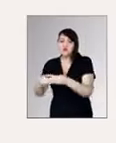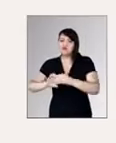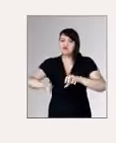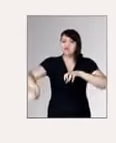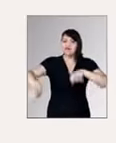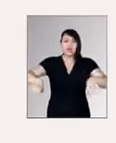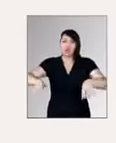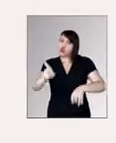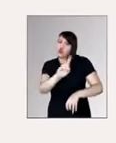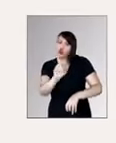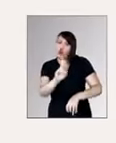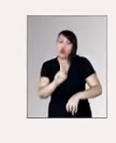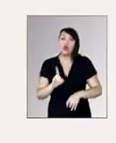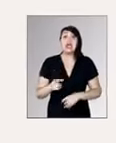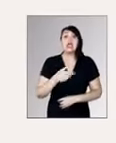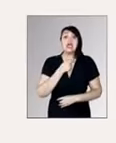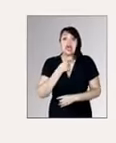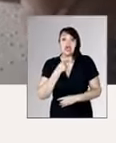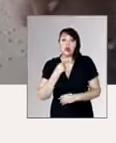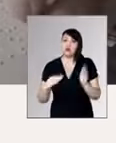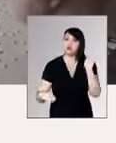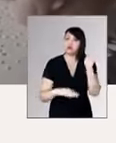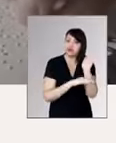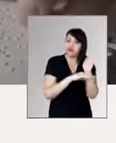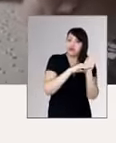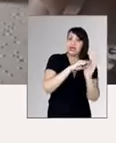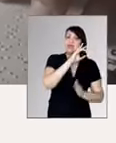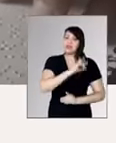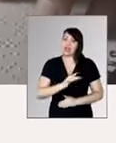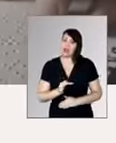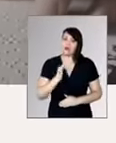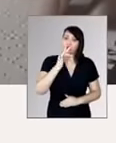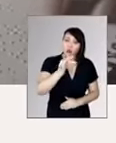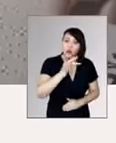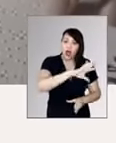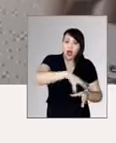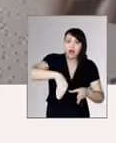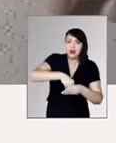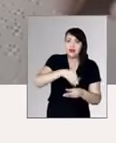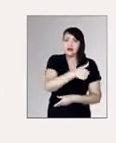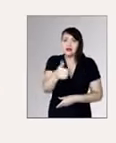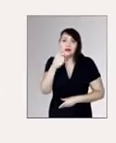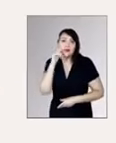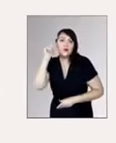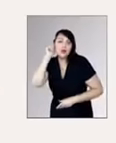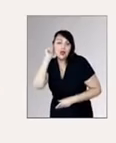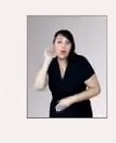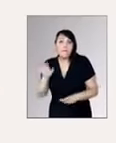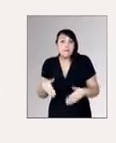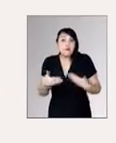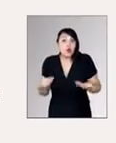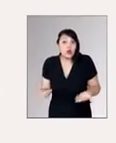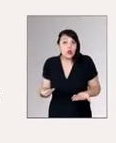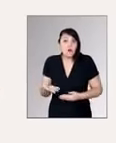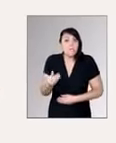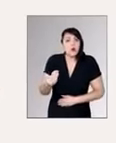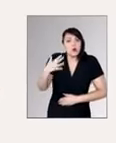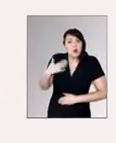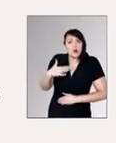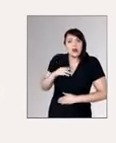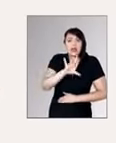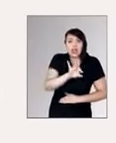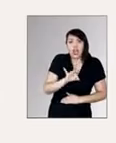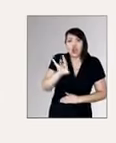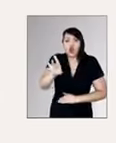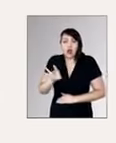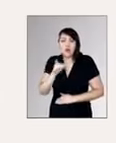queremos es sembrar los cimientos del Chile del futuro, y ese Chile nos debe incluir a todas y todos. Por eso es muy importante que